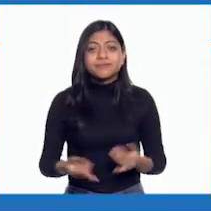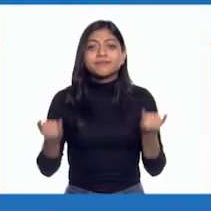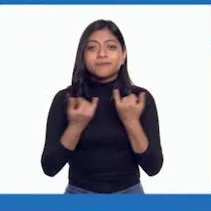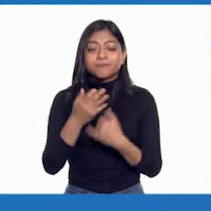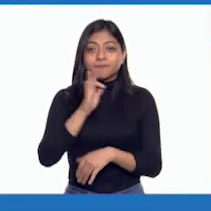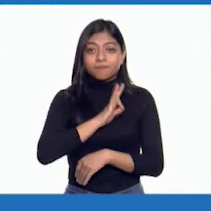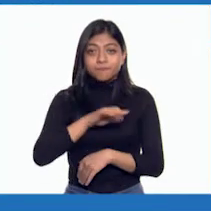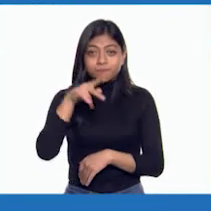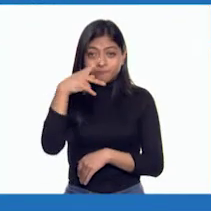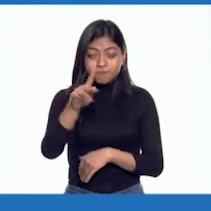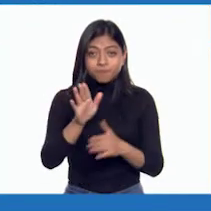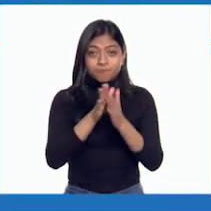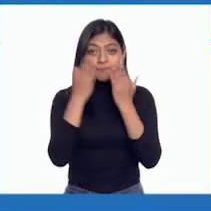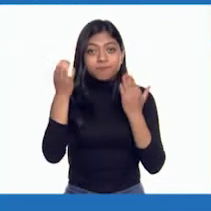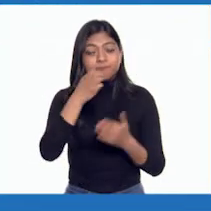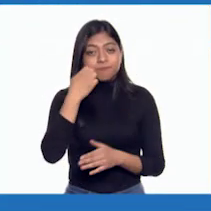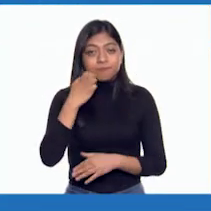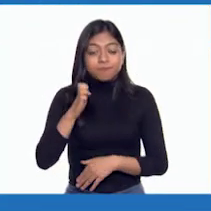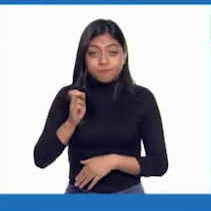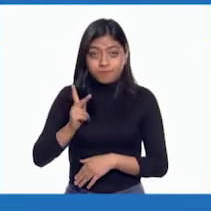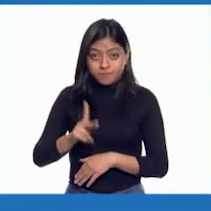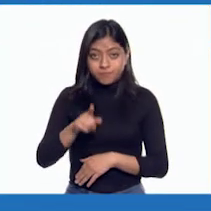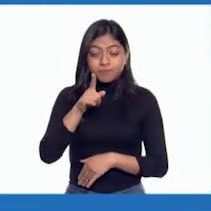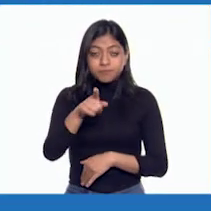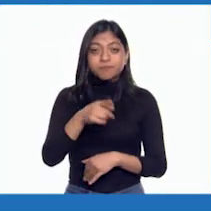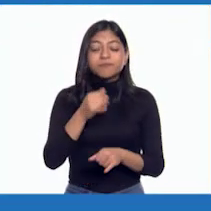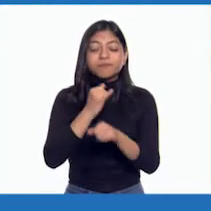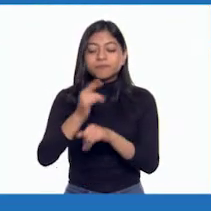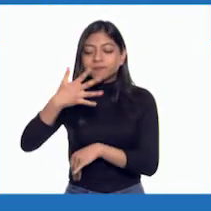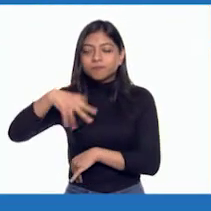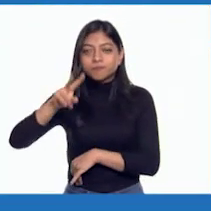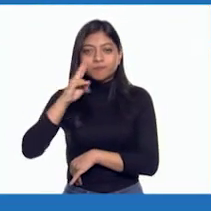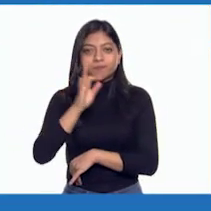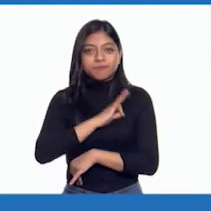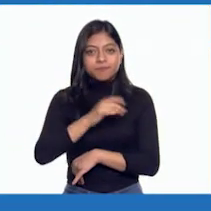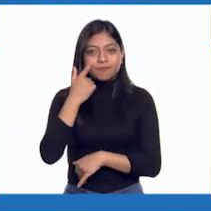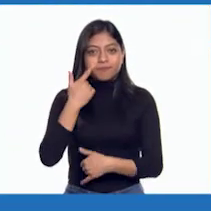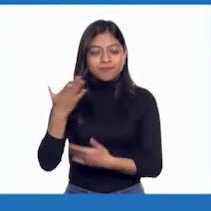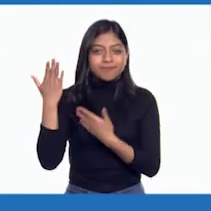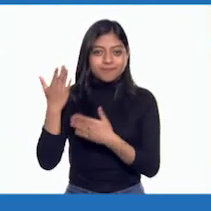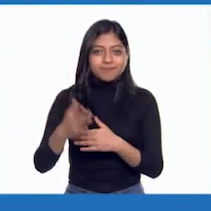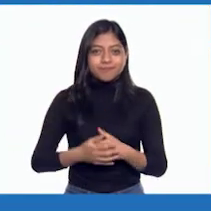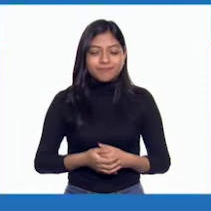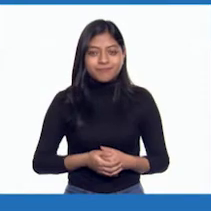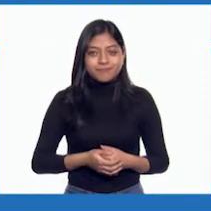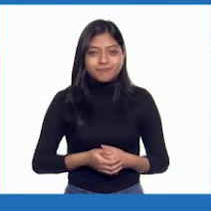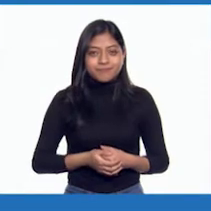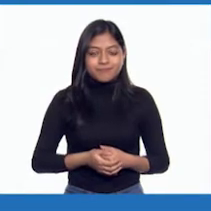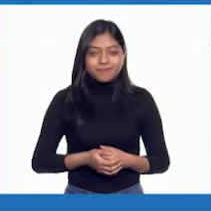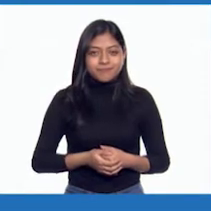También puedes encontrar los libros de texto en la página